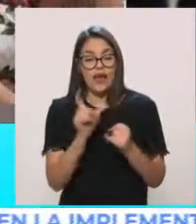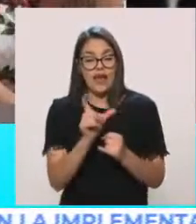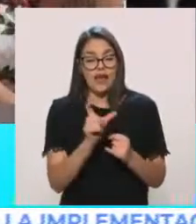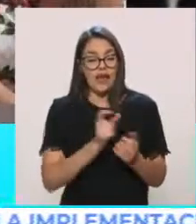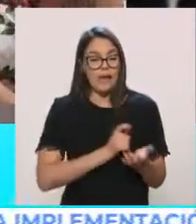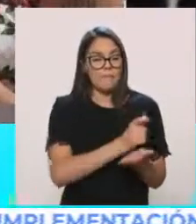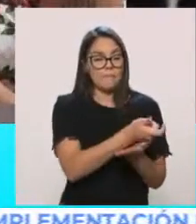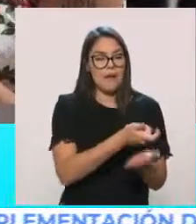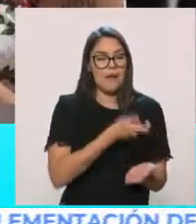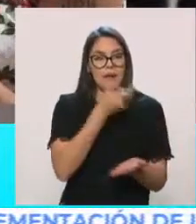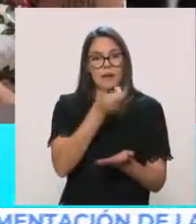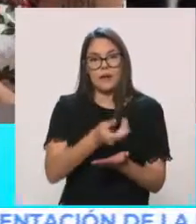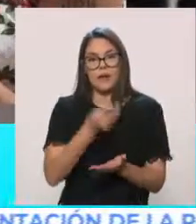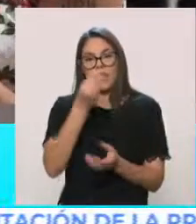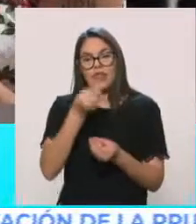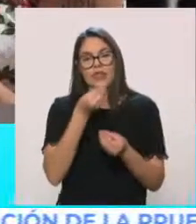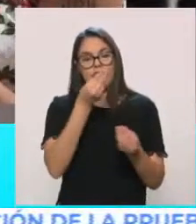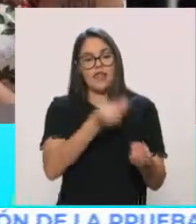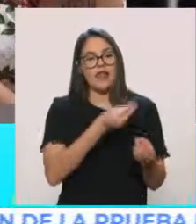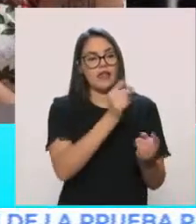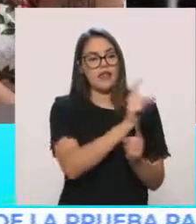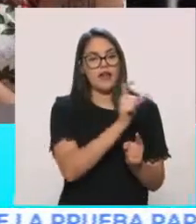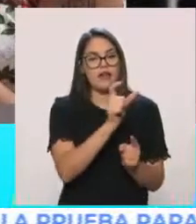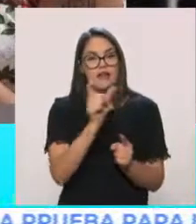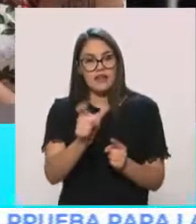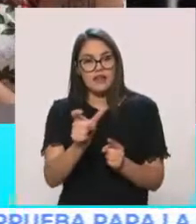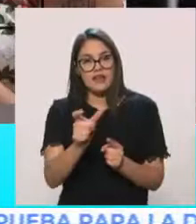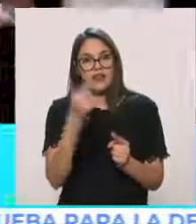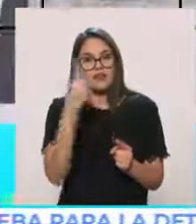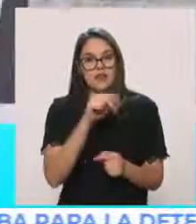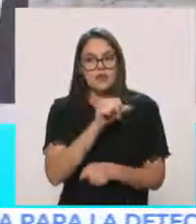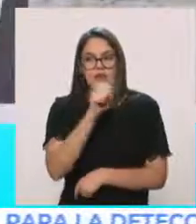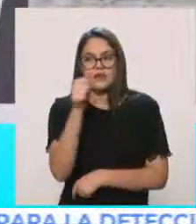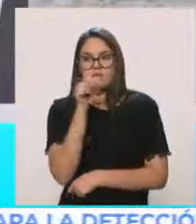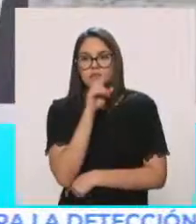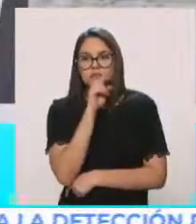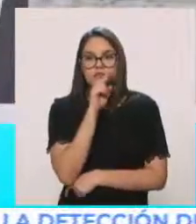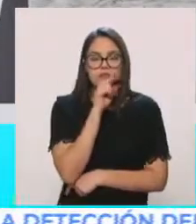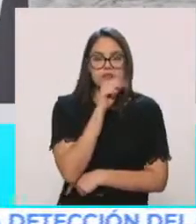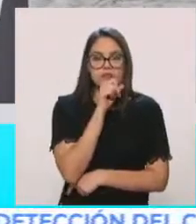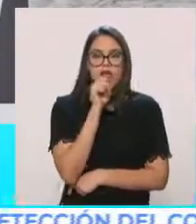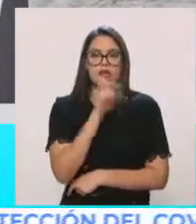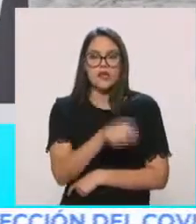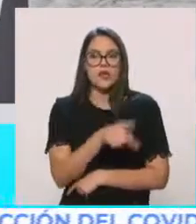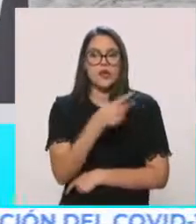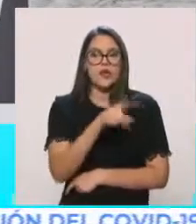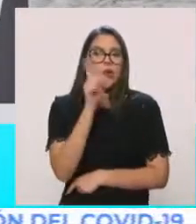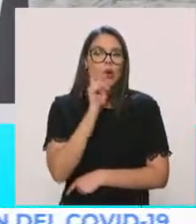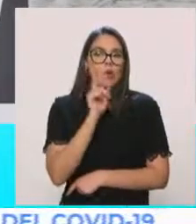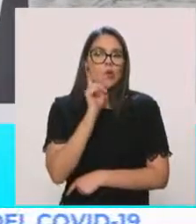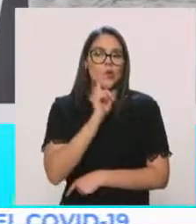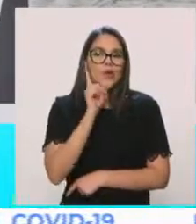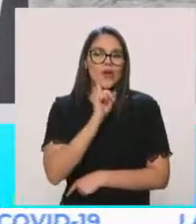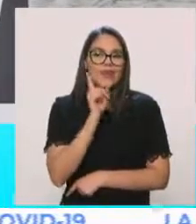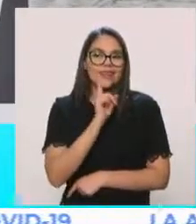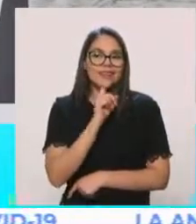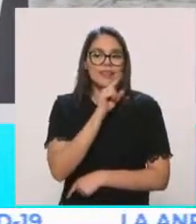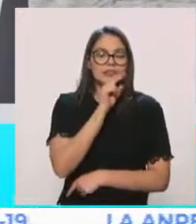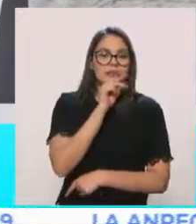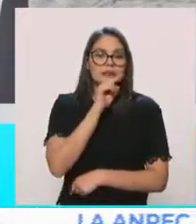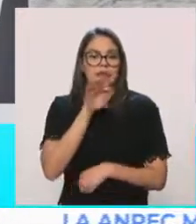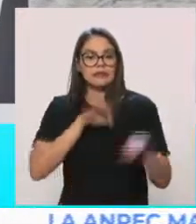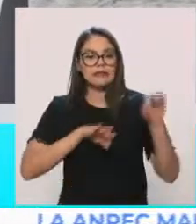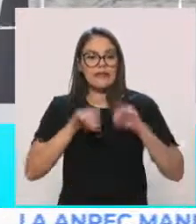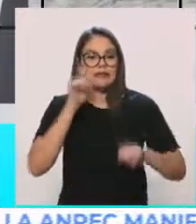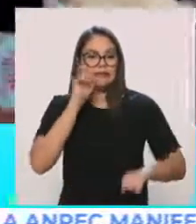sí es preocupante porque no está cubriendo las otras necesidades que las mismas mujeres trabajadoras sexuales tienen. Muchas de ellas,